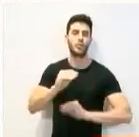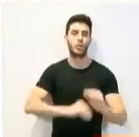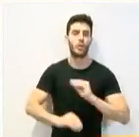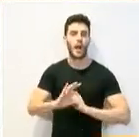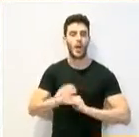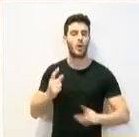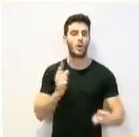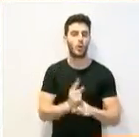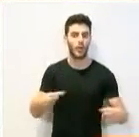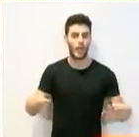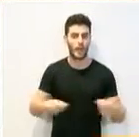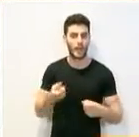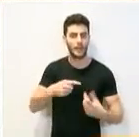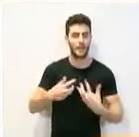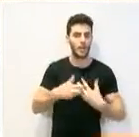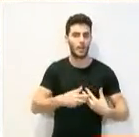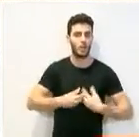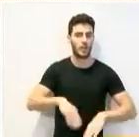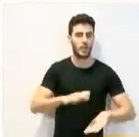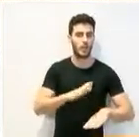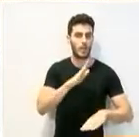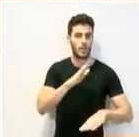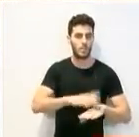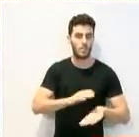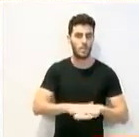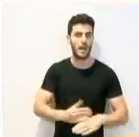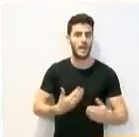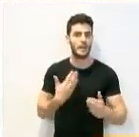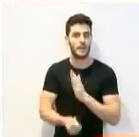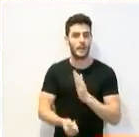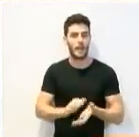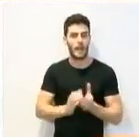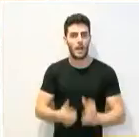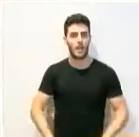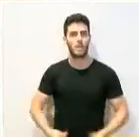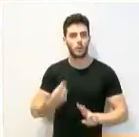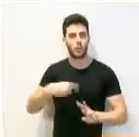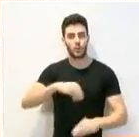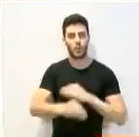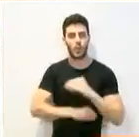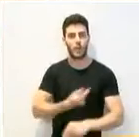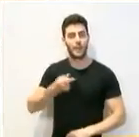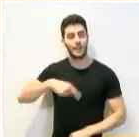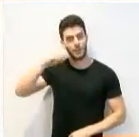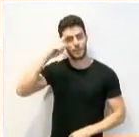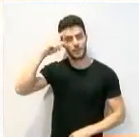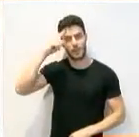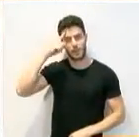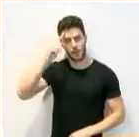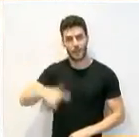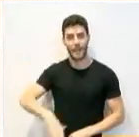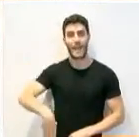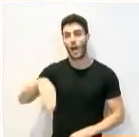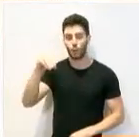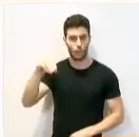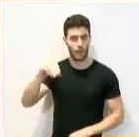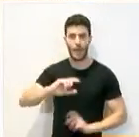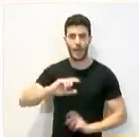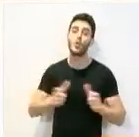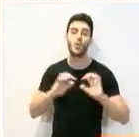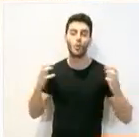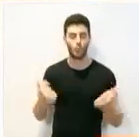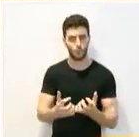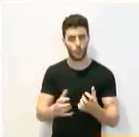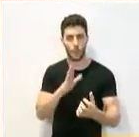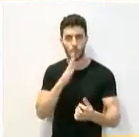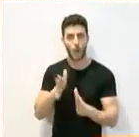seguir peleando por las salidas diplomáticas. Y así se lo haremos también saber en la cumbre por